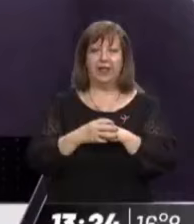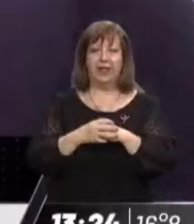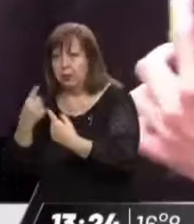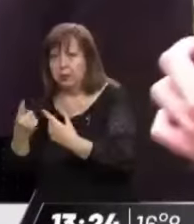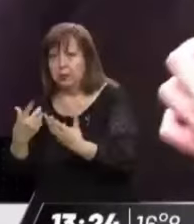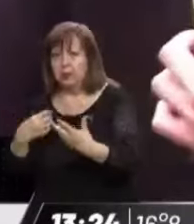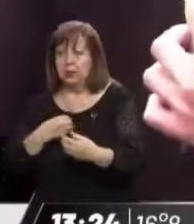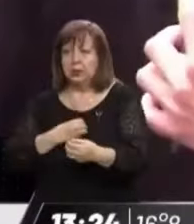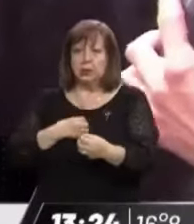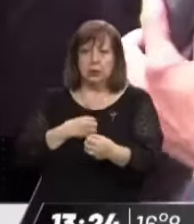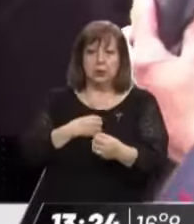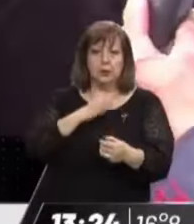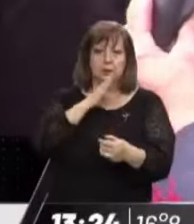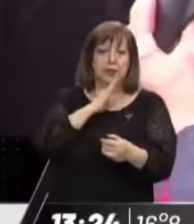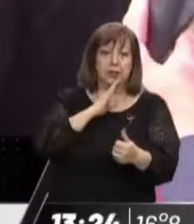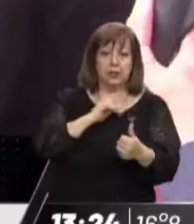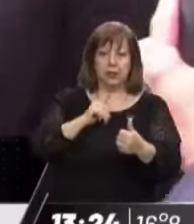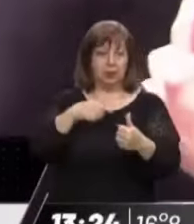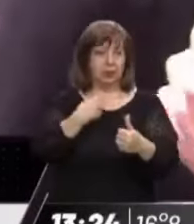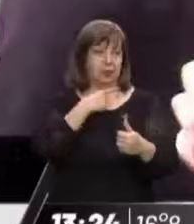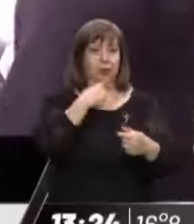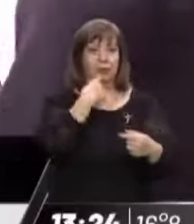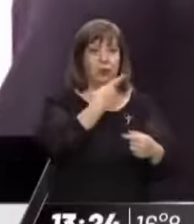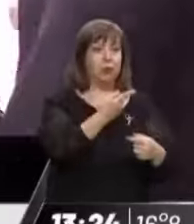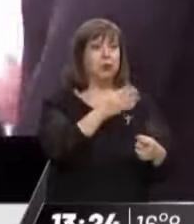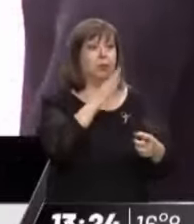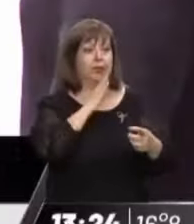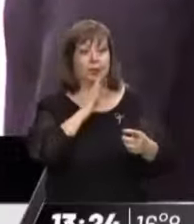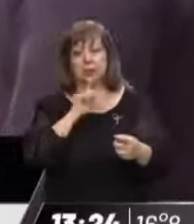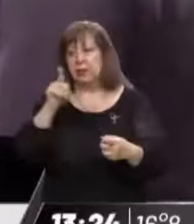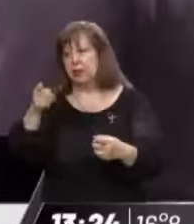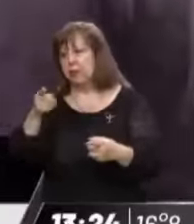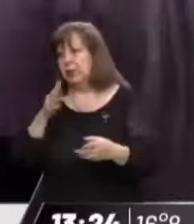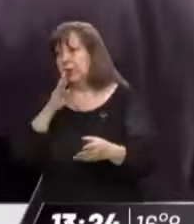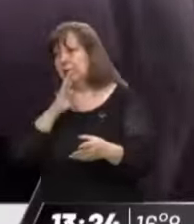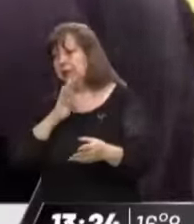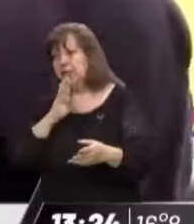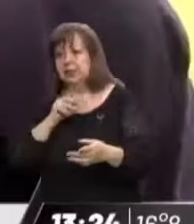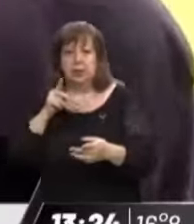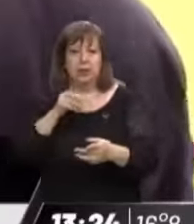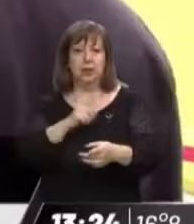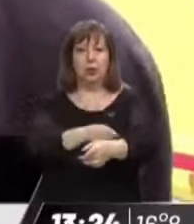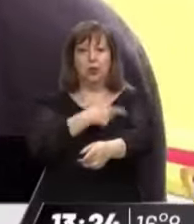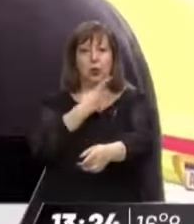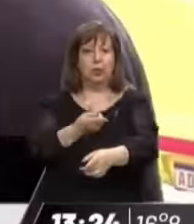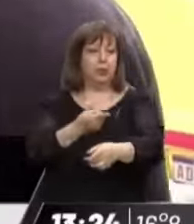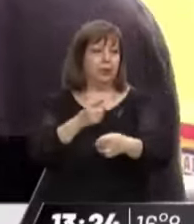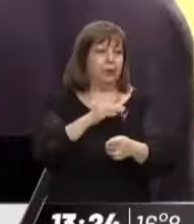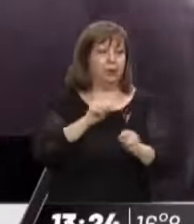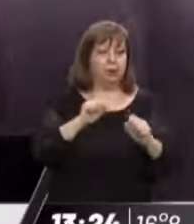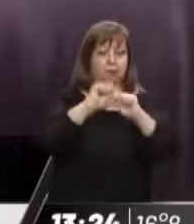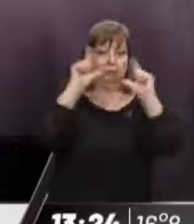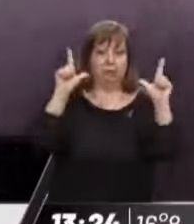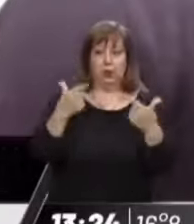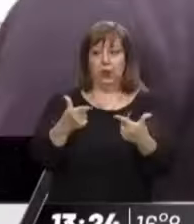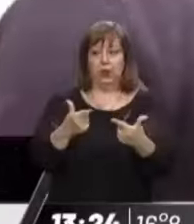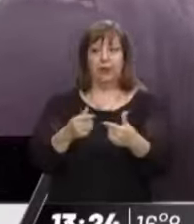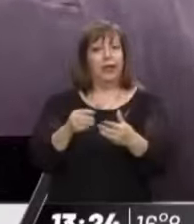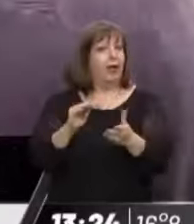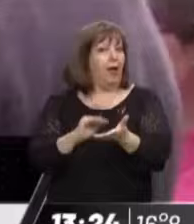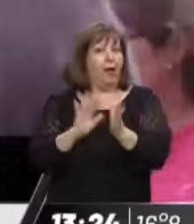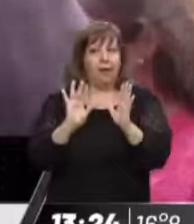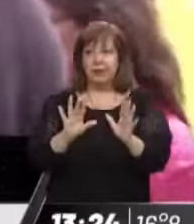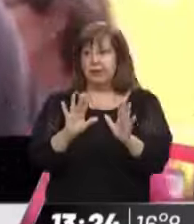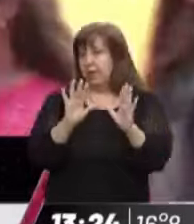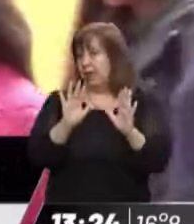la misma sensación, ¿no? La gente está resignada. Sí. No te queda otra. Cuando está el